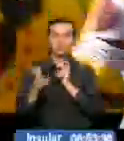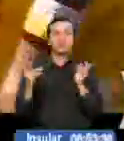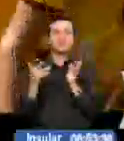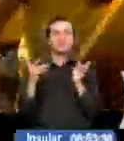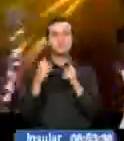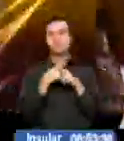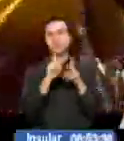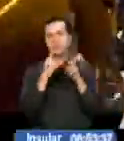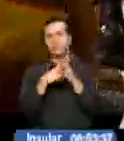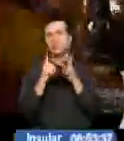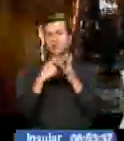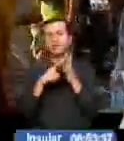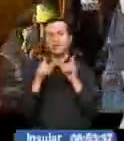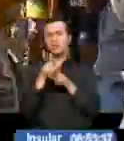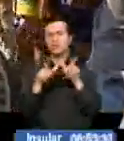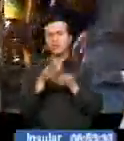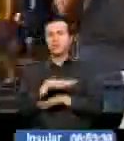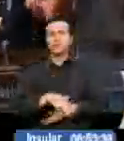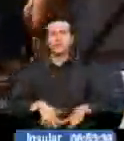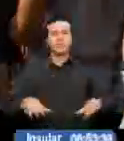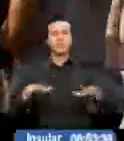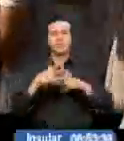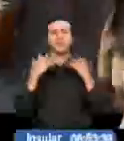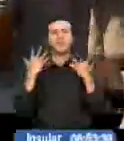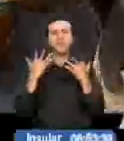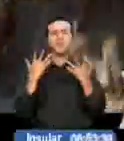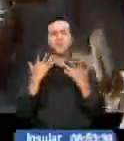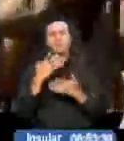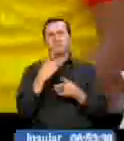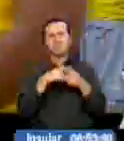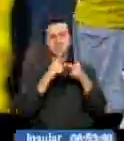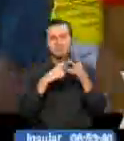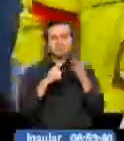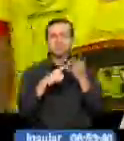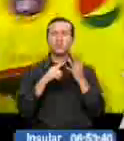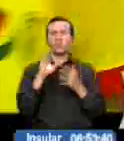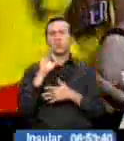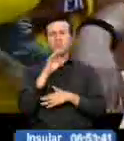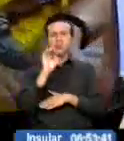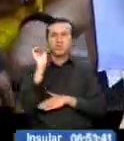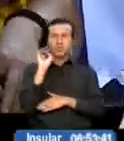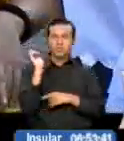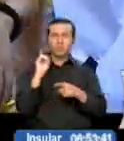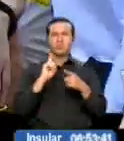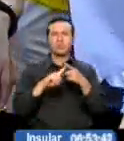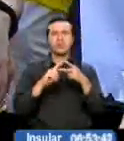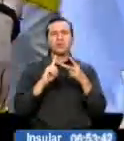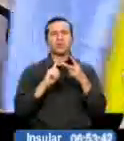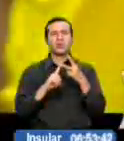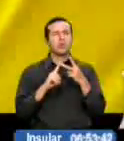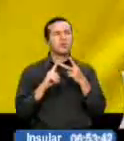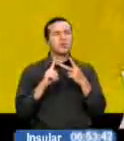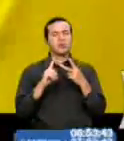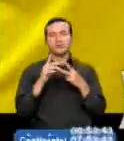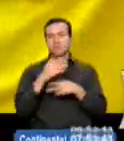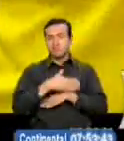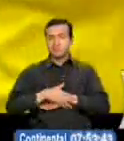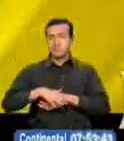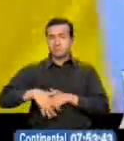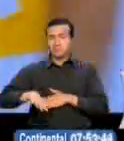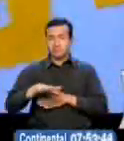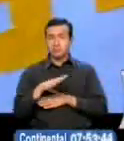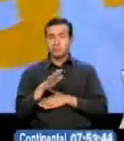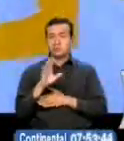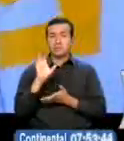concentrarse en diferentes sitios de Guayaquil, en los sectores de Urdesa, la avenida 9 de Octubre también, luego en las inmediaciones del